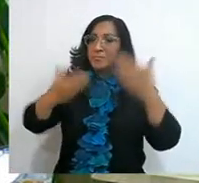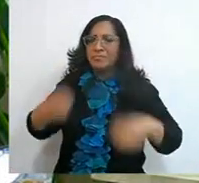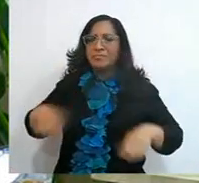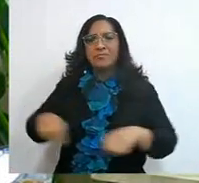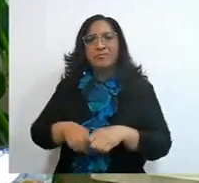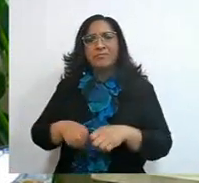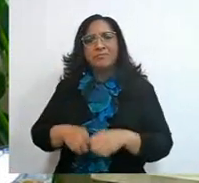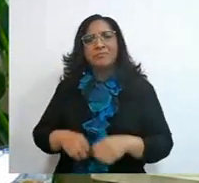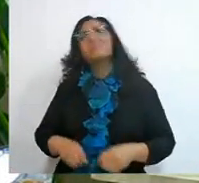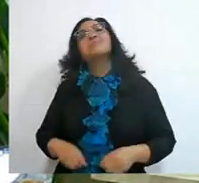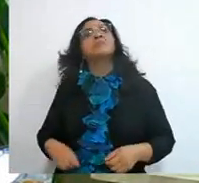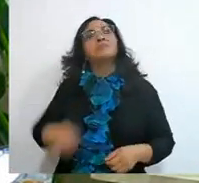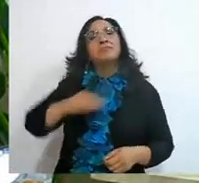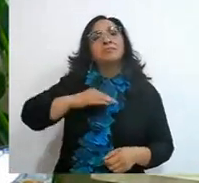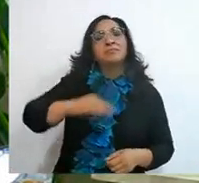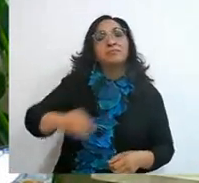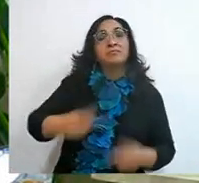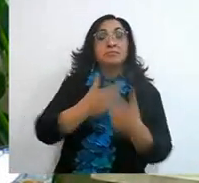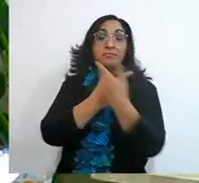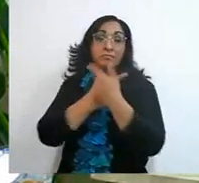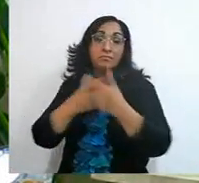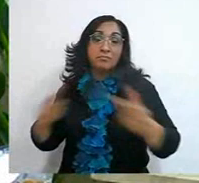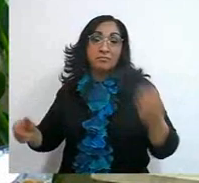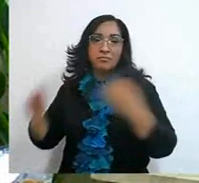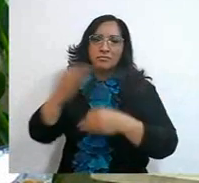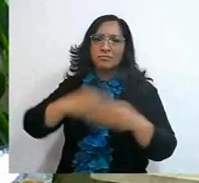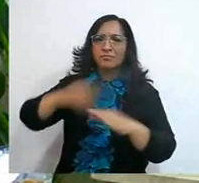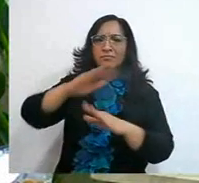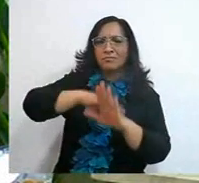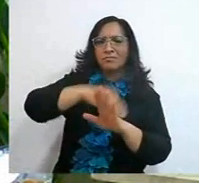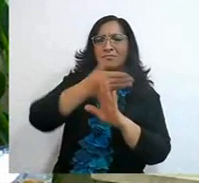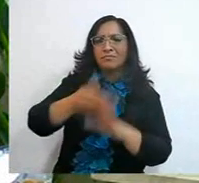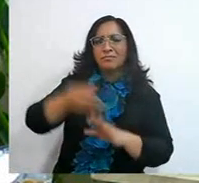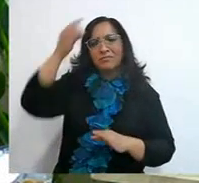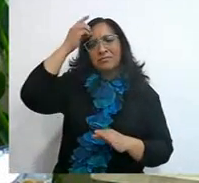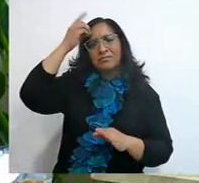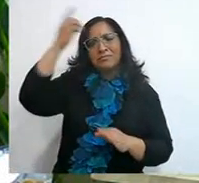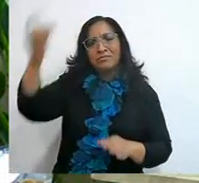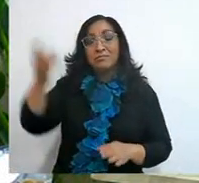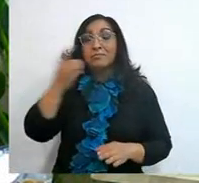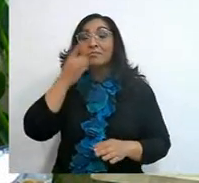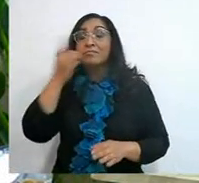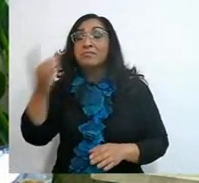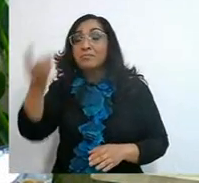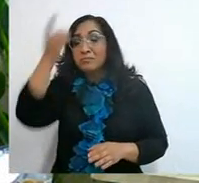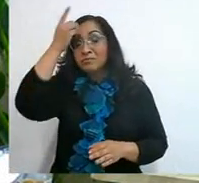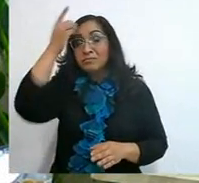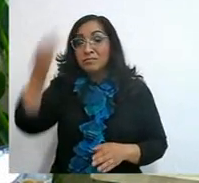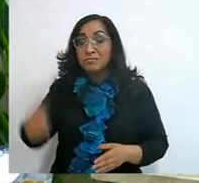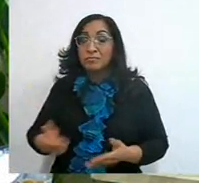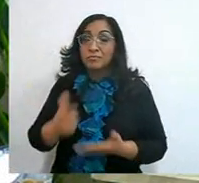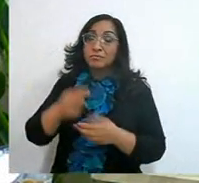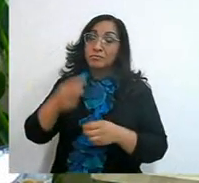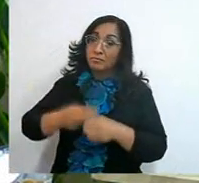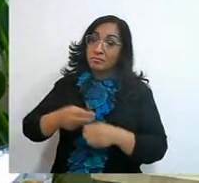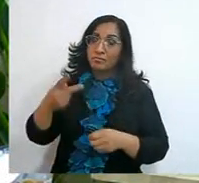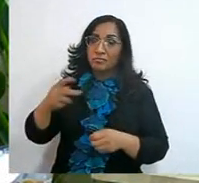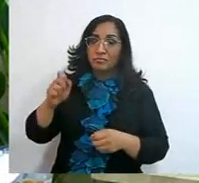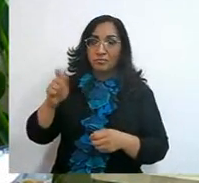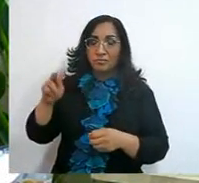¿Cómo podríamos ser librados de herejías semejantes? Dios lo indica en 2 de